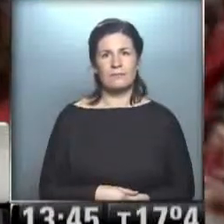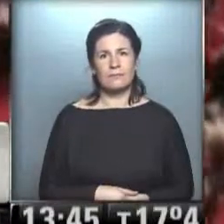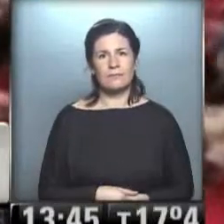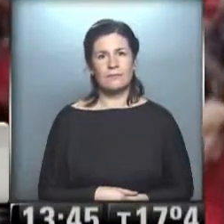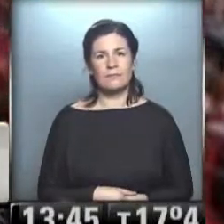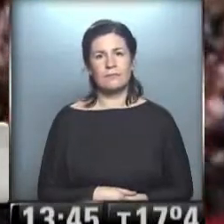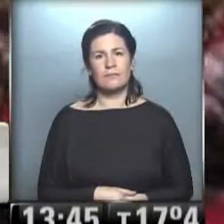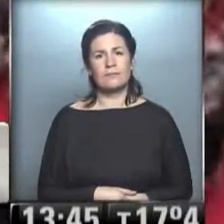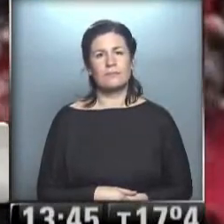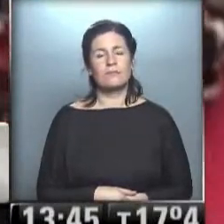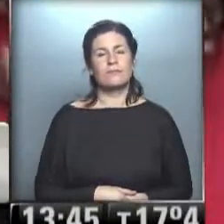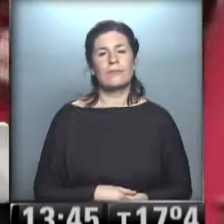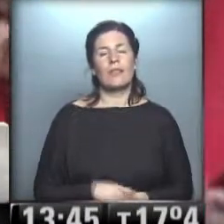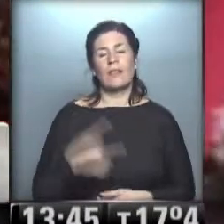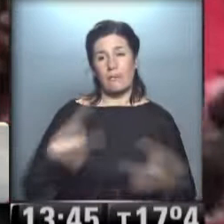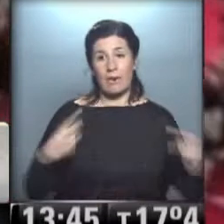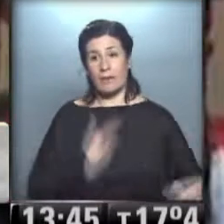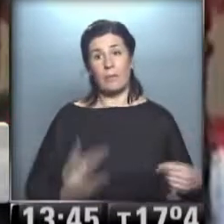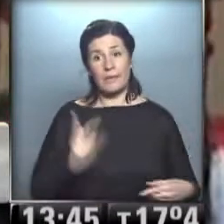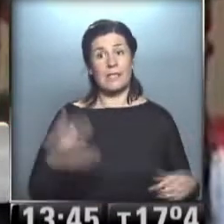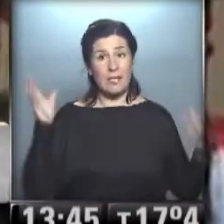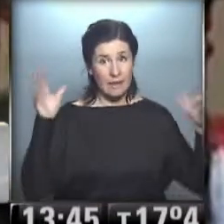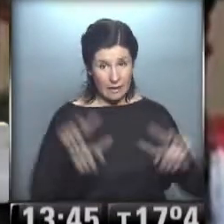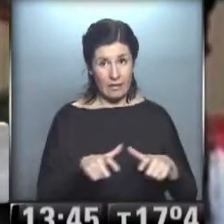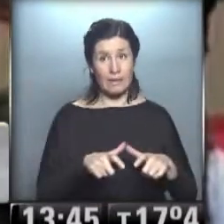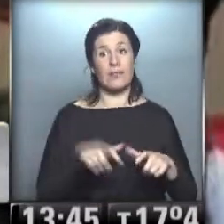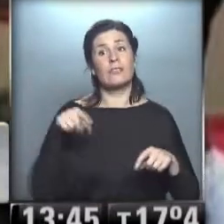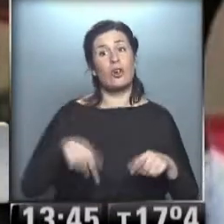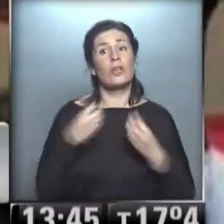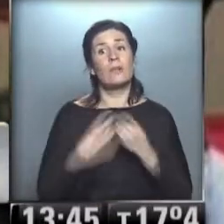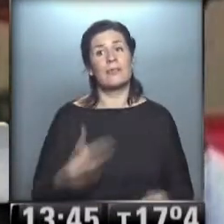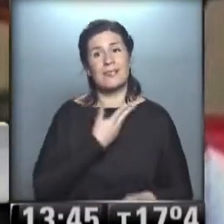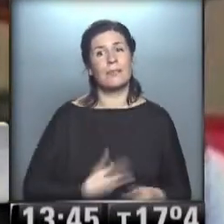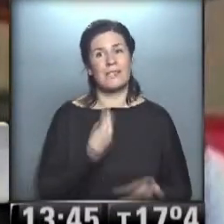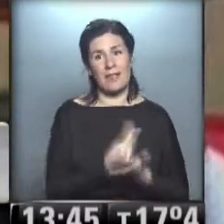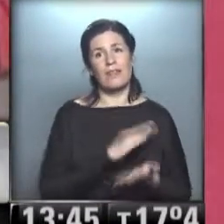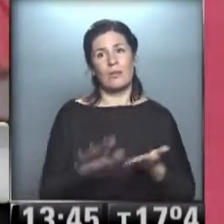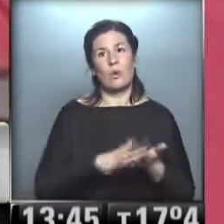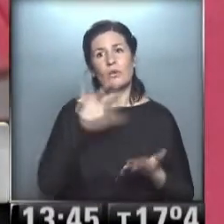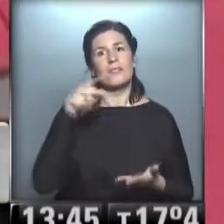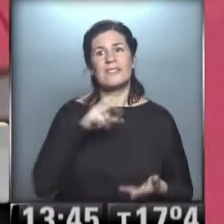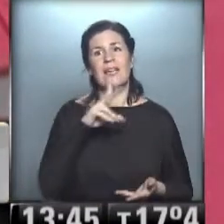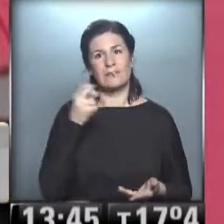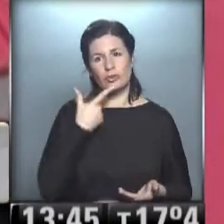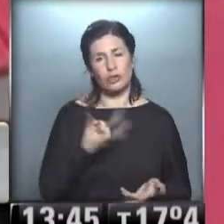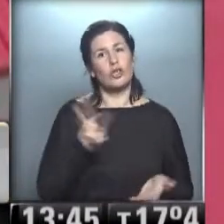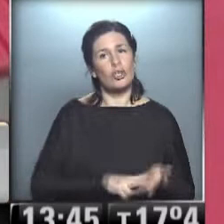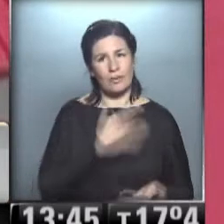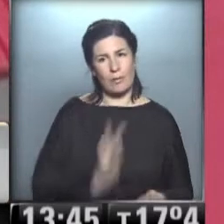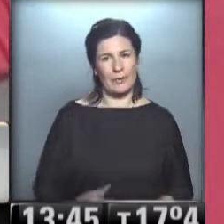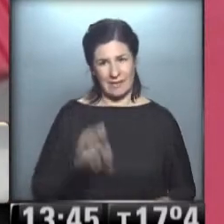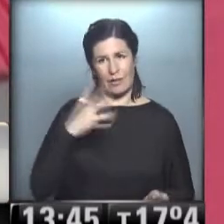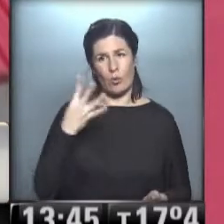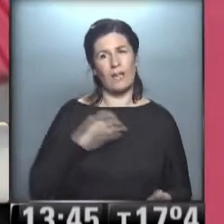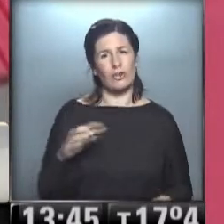Con la presencia de jefes y jefas de Estado, Juan Manuel Santos inicia hoy un nuevo periodo presidencial por 4 años en Colombia, con la promesa de